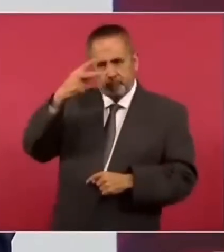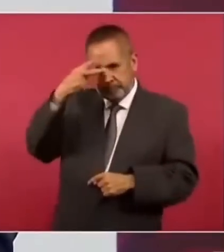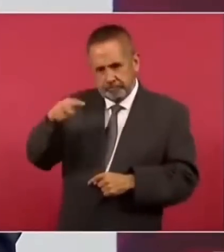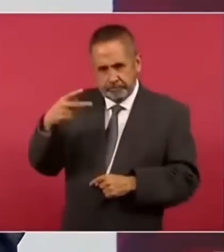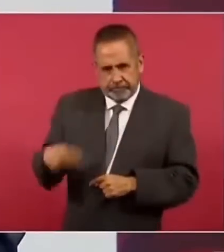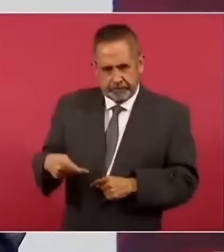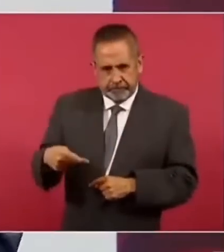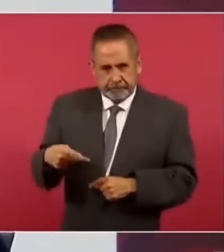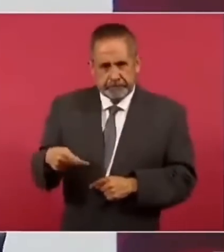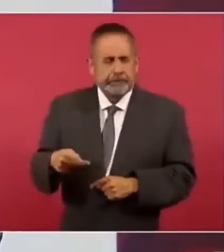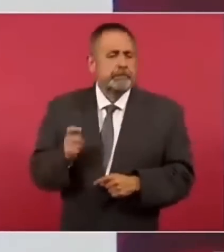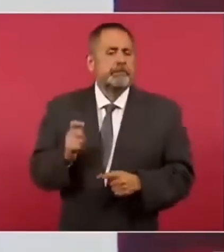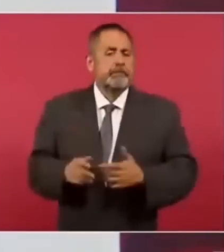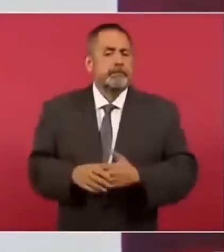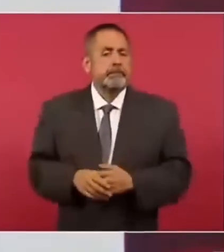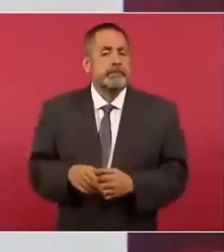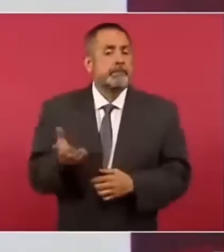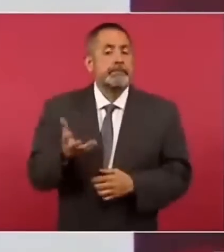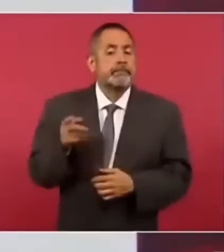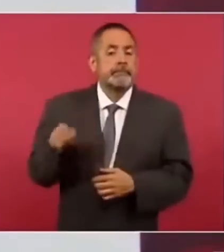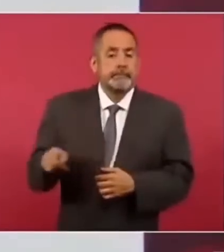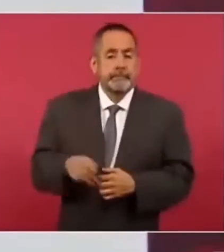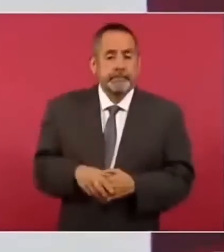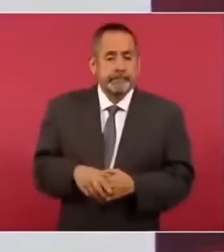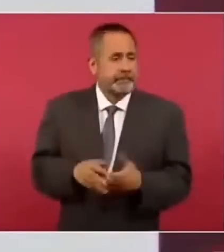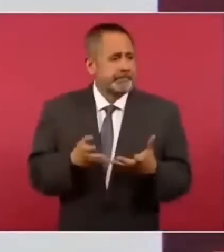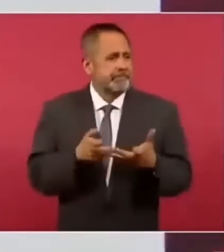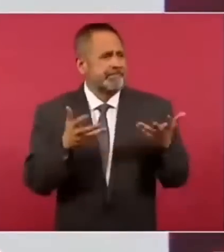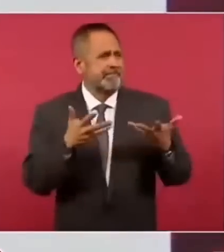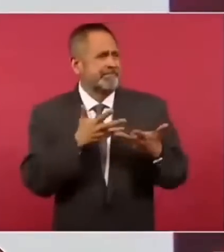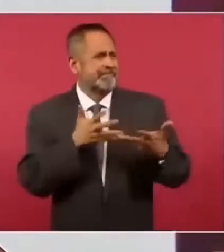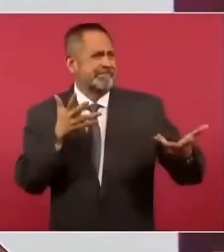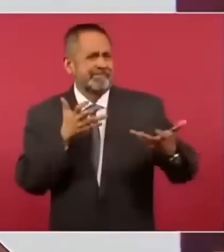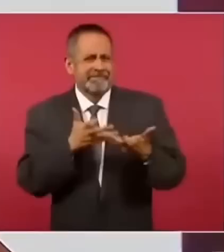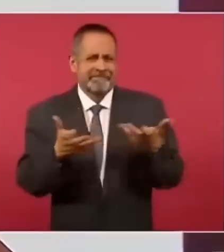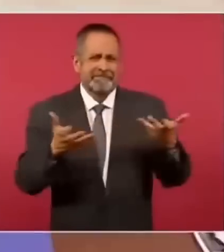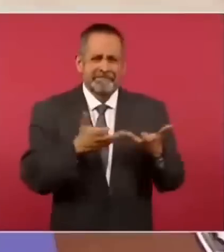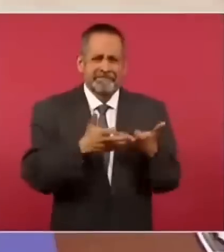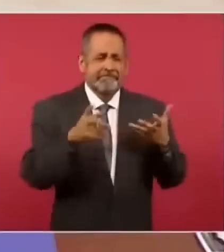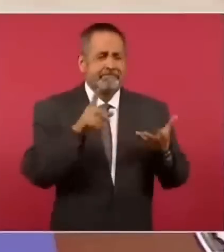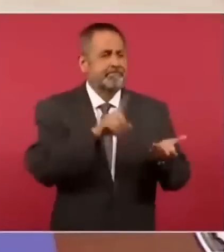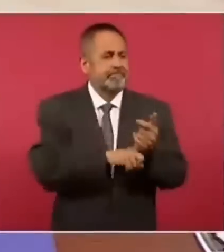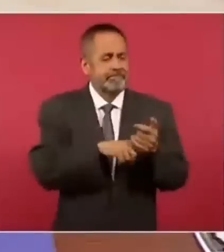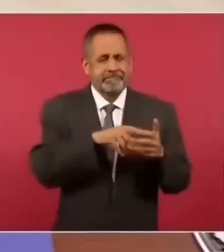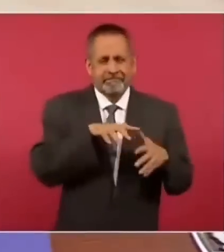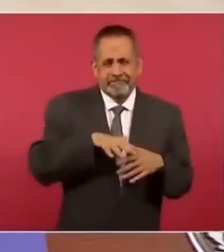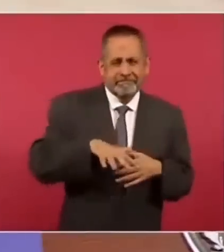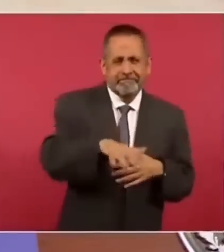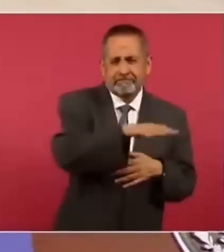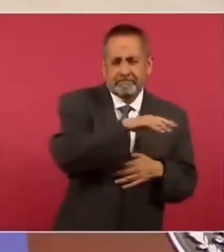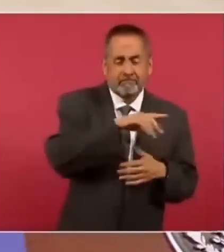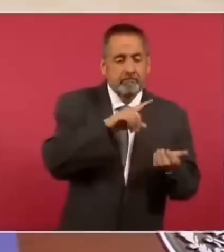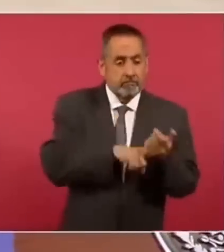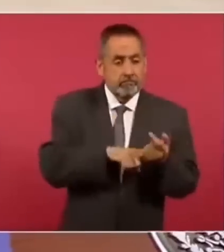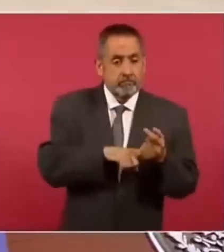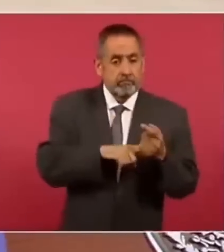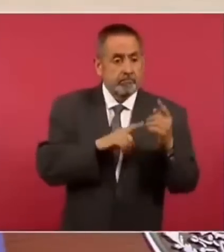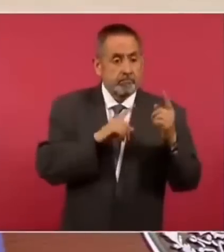que hacen es que los grandes latifundios del clero los ponen al